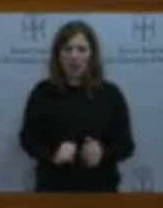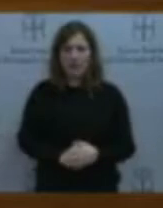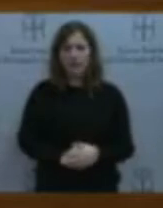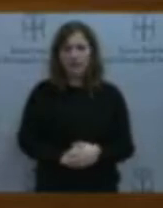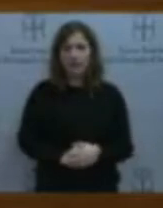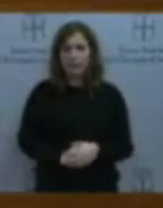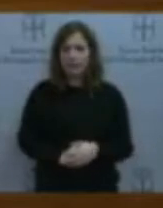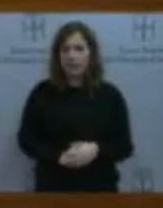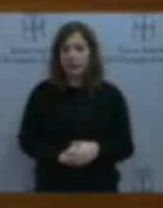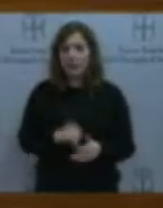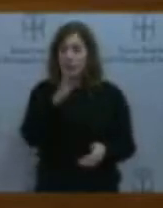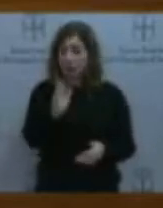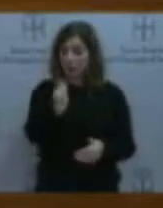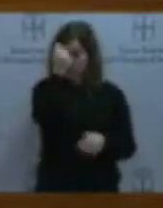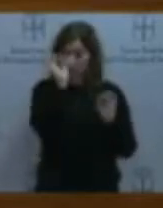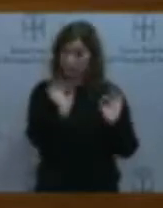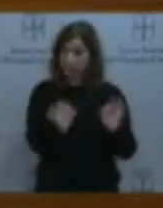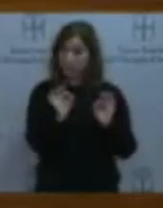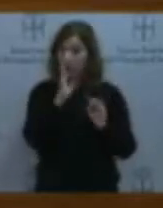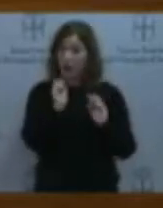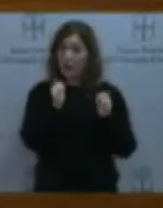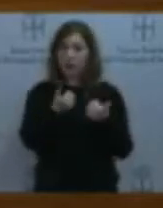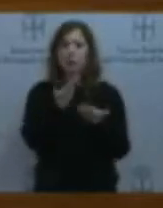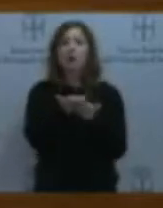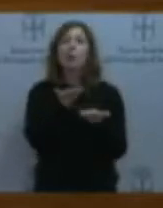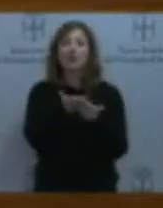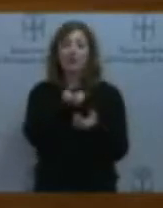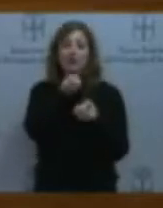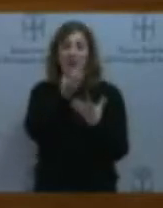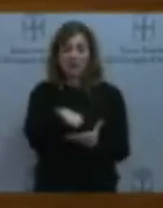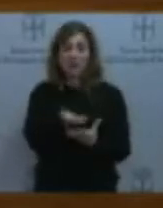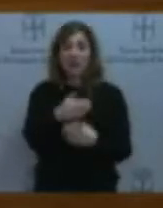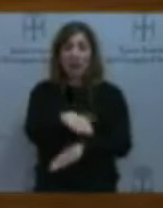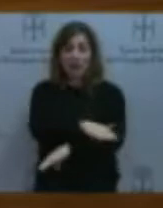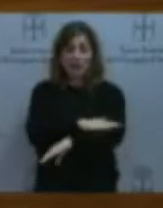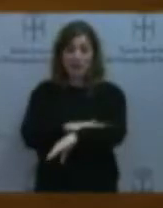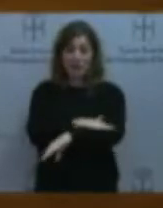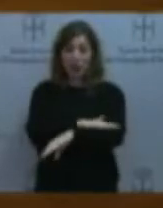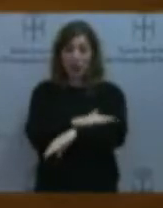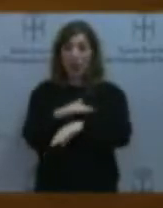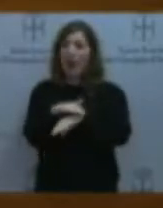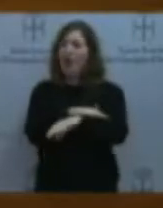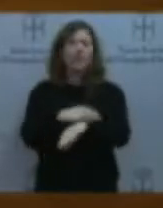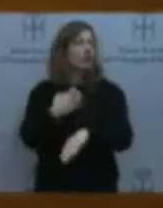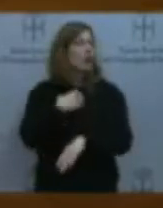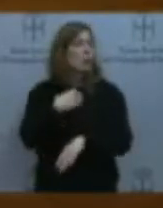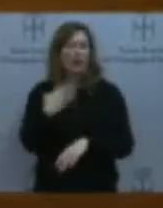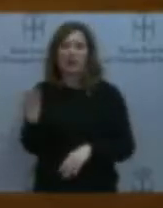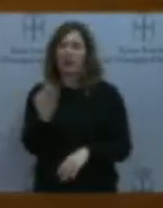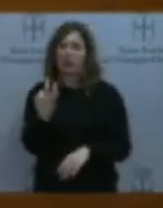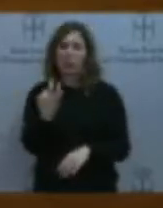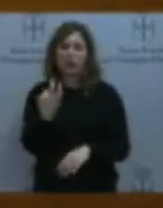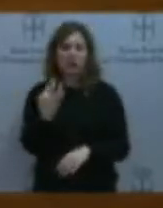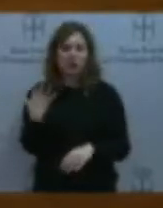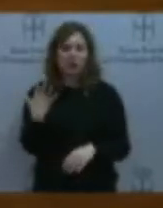Y para lograr eso, y ahora empiezo con las propuestas, el Estado, la Administración, no puede renunciar a ningún tipo de herramienta.